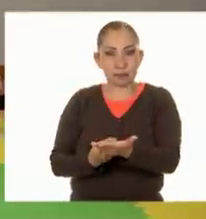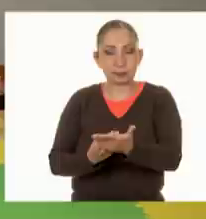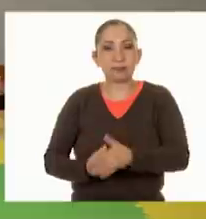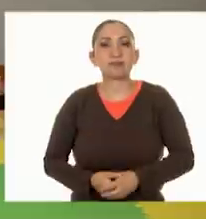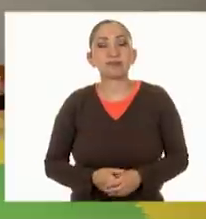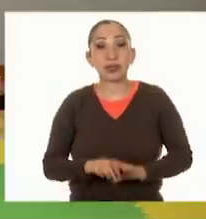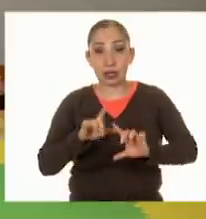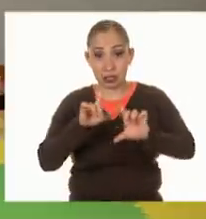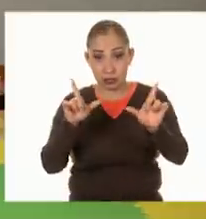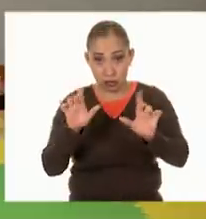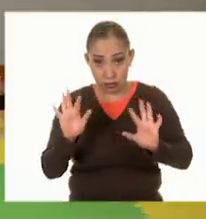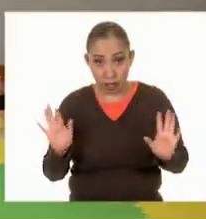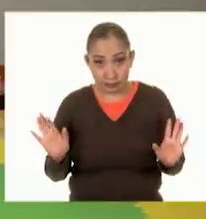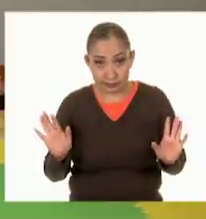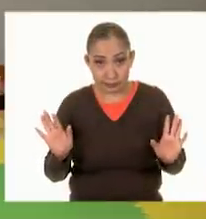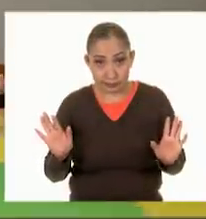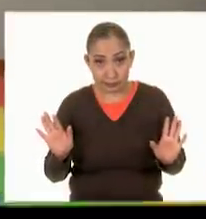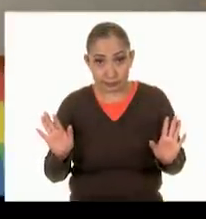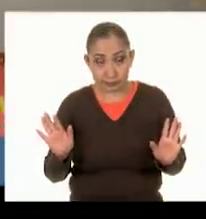¿Ya tienes todo?